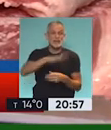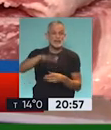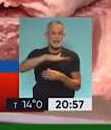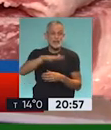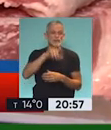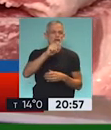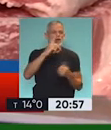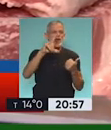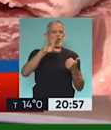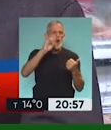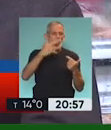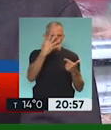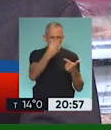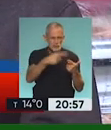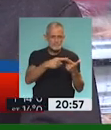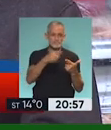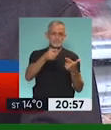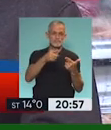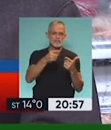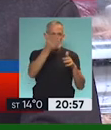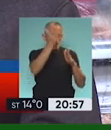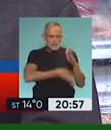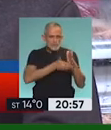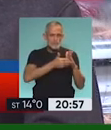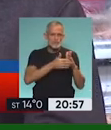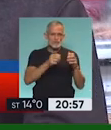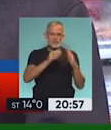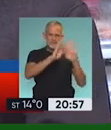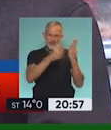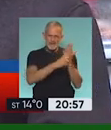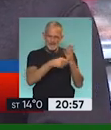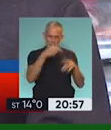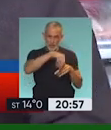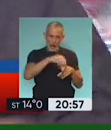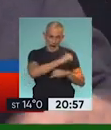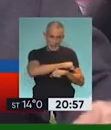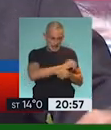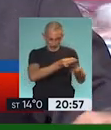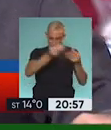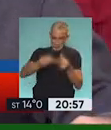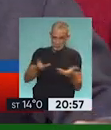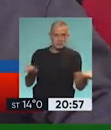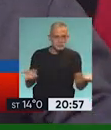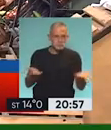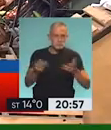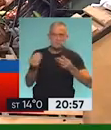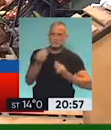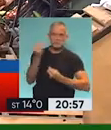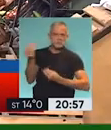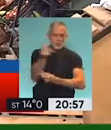particularmente el pollo y el cerdo, disminuyendo el de la carne, bueno, de alguna forma, por lo económico, se fue